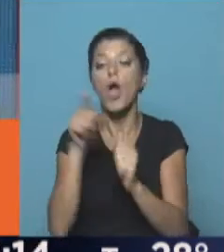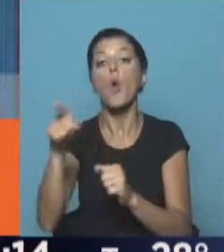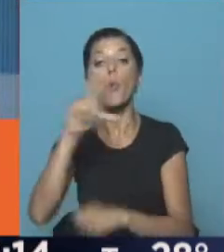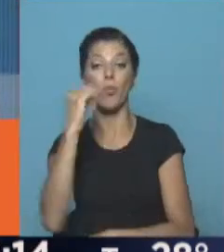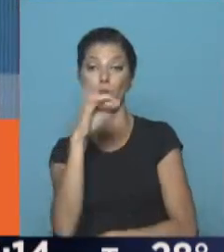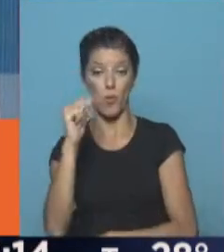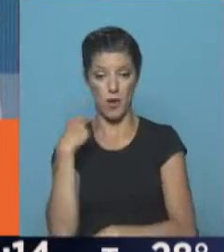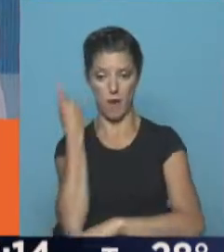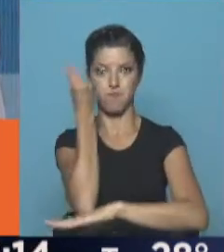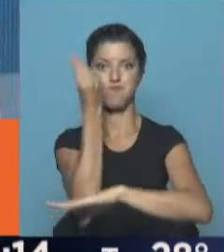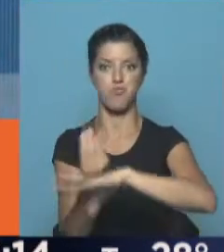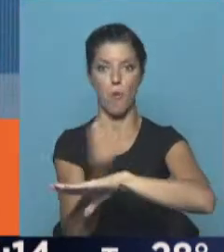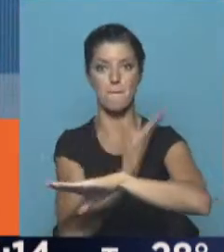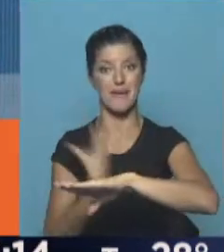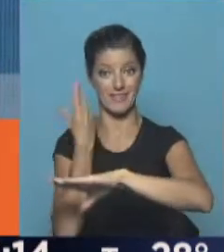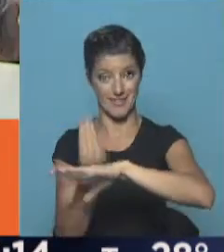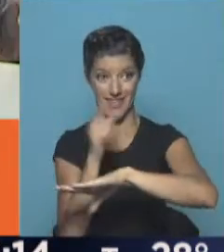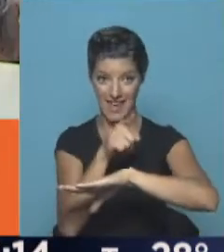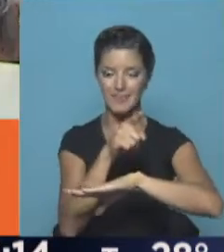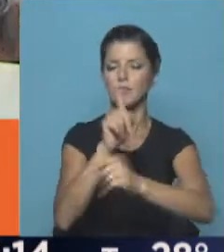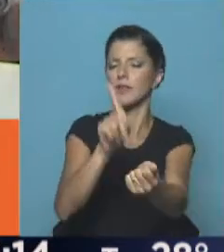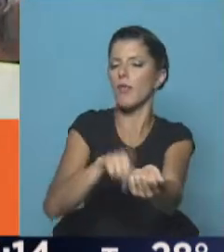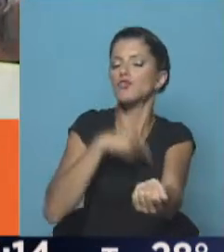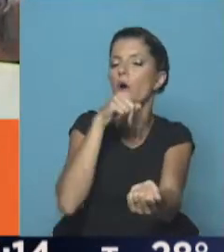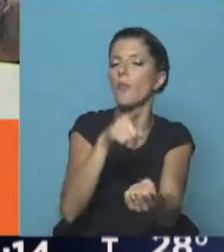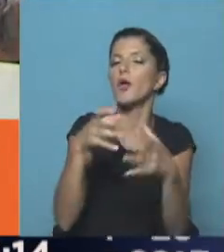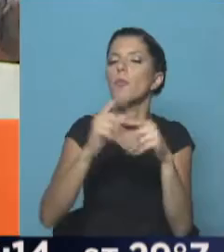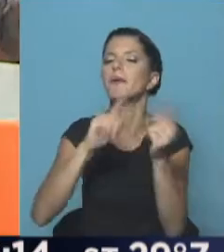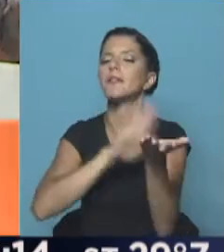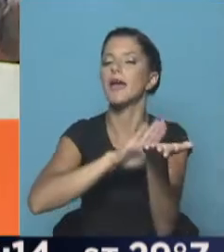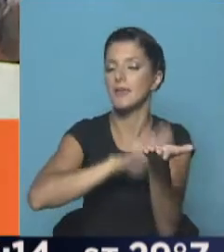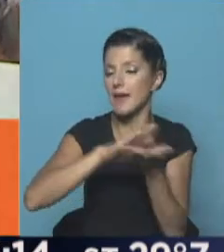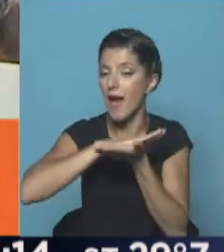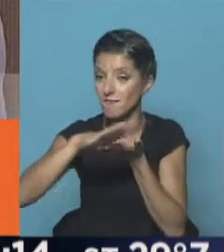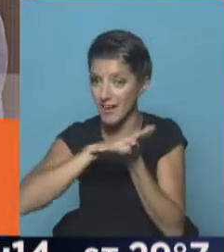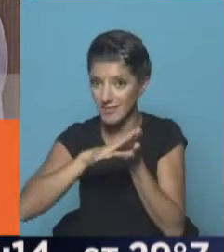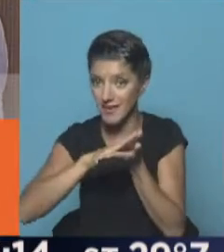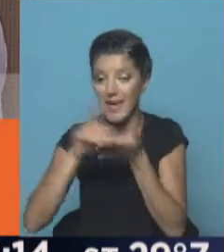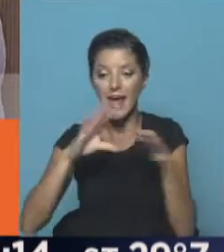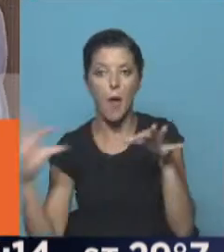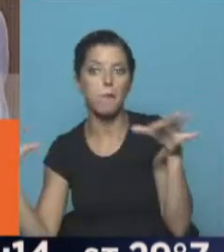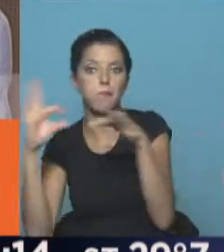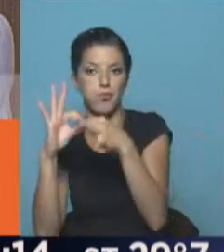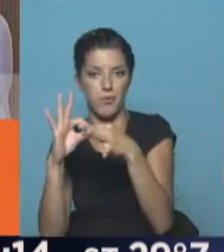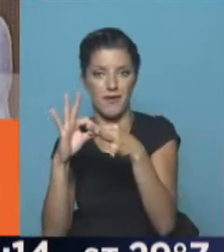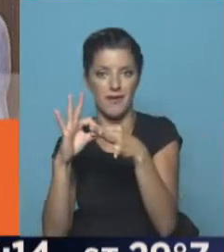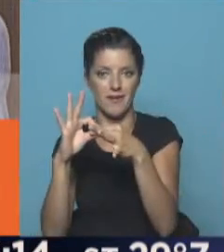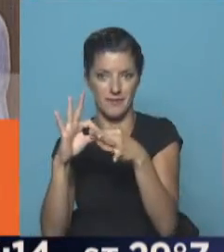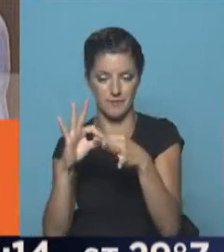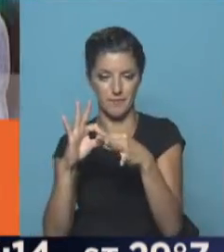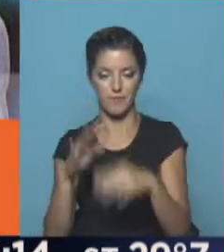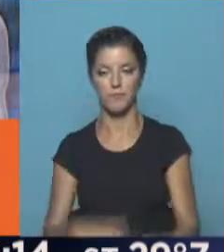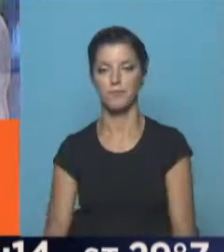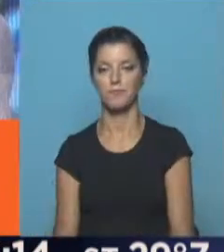de alguna forma esas tradiciones de izquierdas esas tradiciones de base con las tradiciones más vamos a